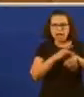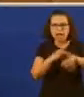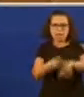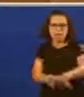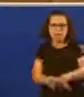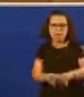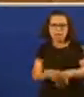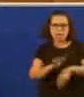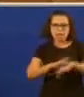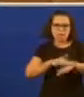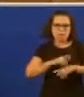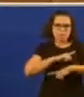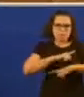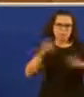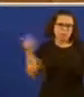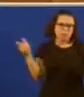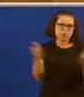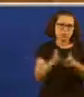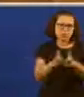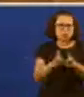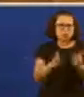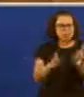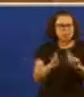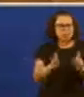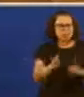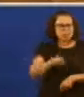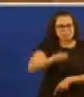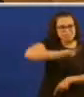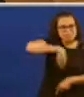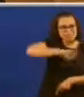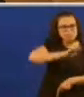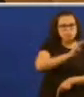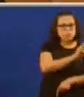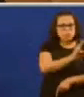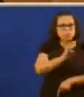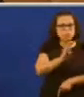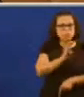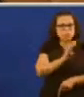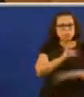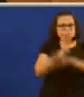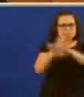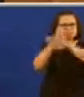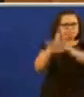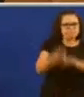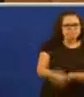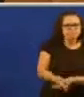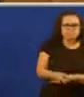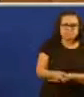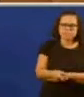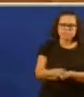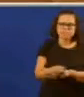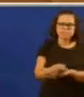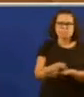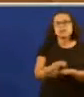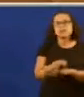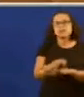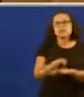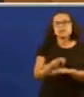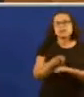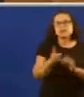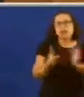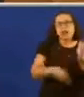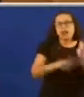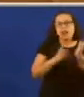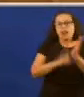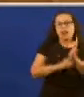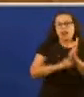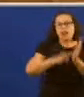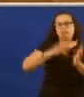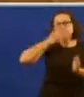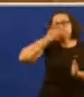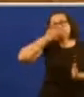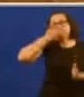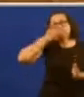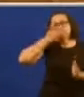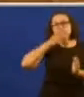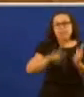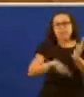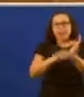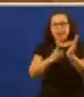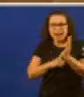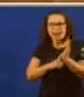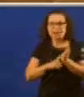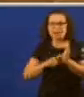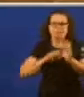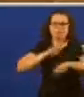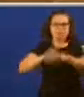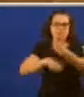desemprego. Vostedes non só impuseron unha reforma laboral lesiva, sino que tamén unha lei mordaza para que non podamos nin